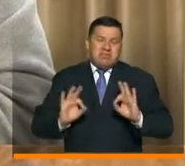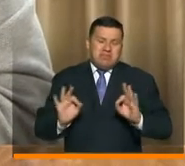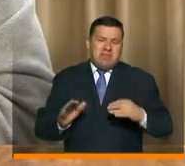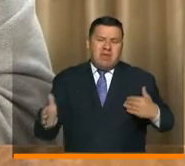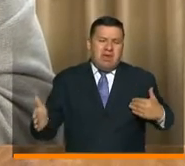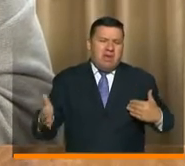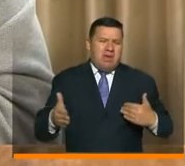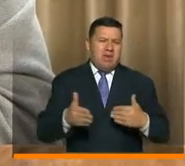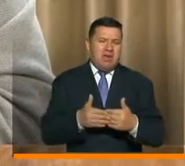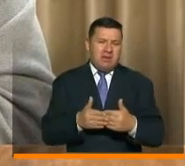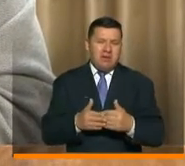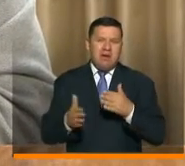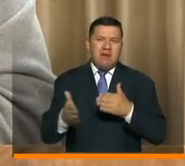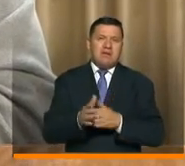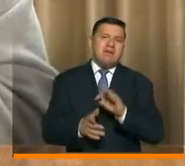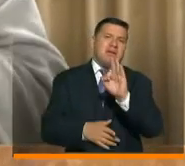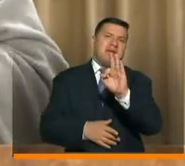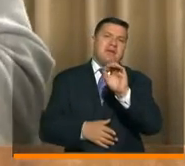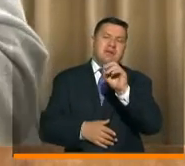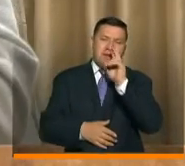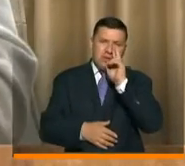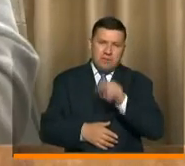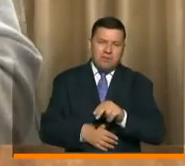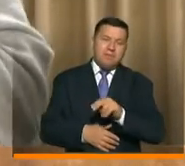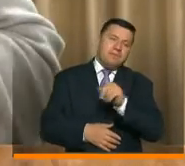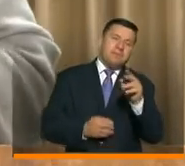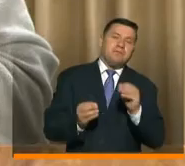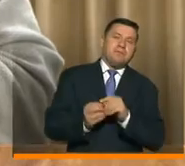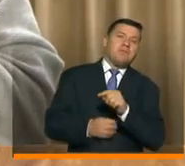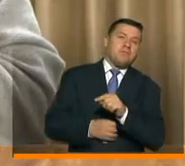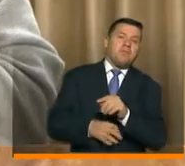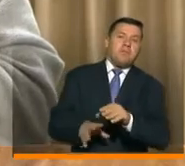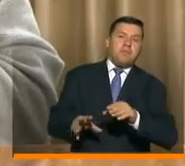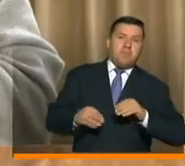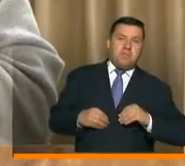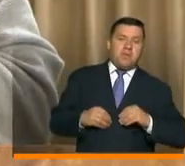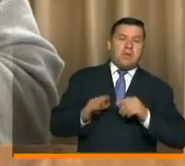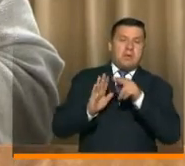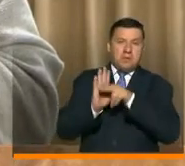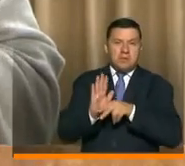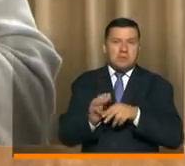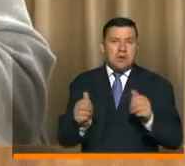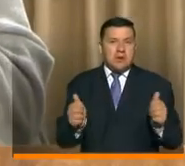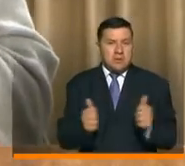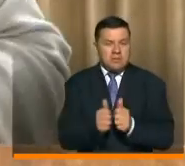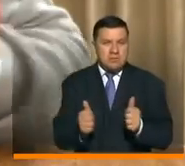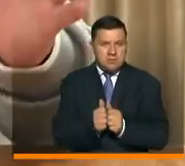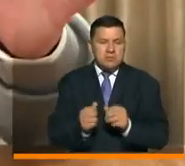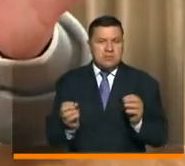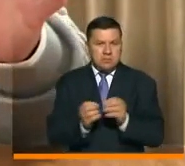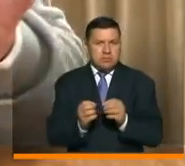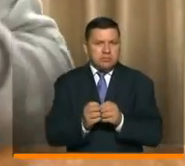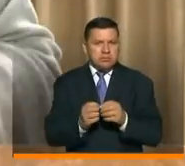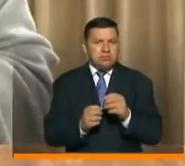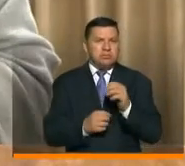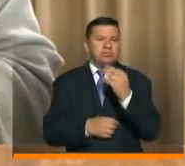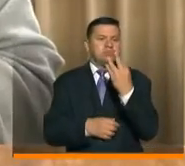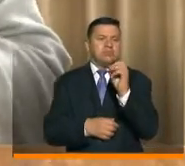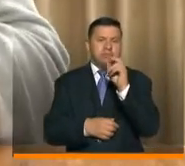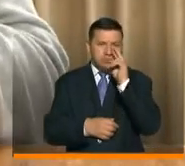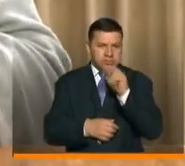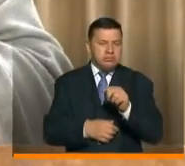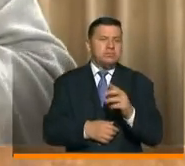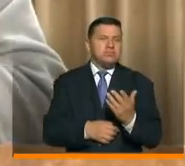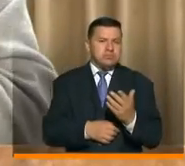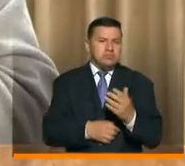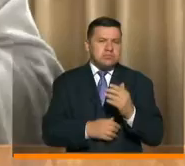durante todo este tiempo hasta el 30 de junio. Y hay otros que se acogieron a una medida que los va a acompañar mucho más allá del 30 de junio,